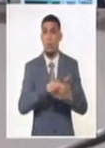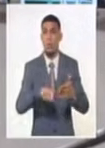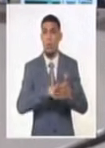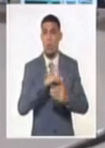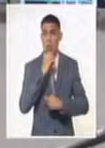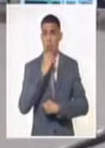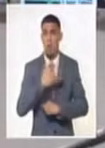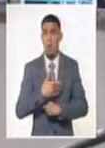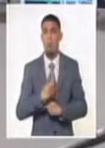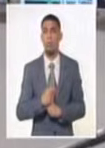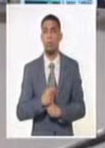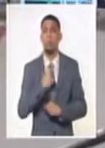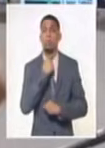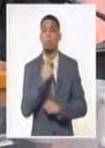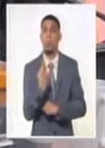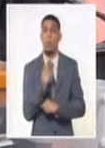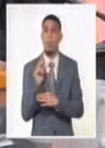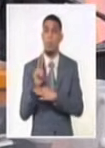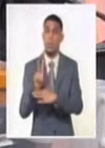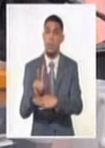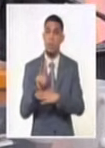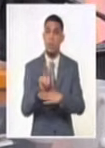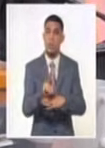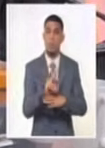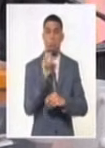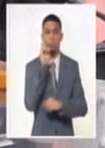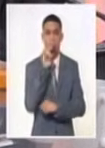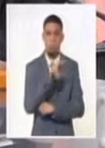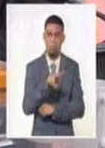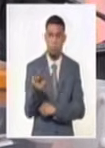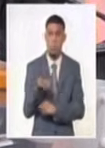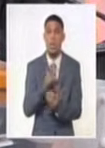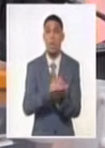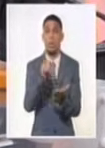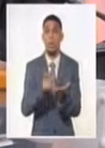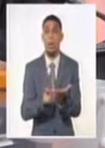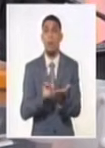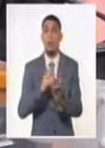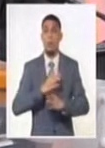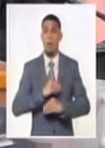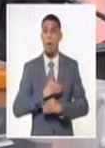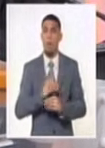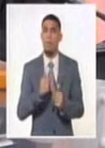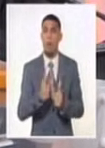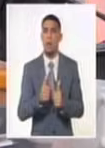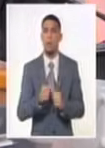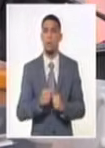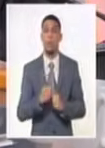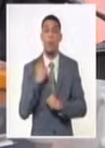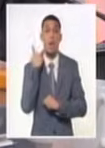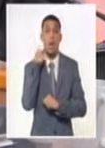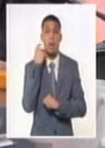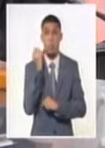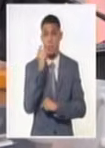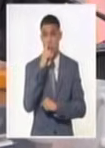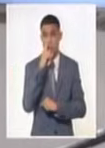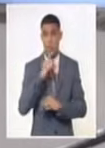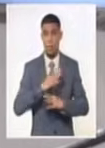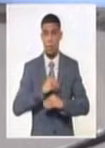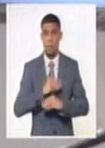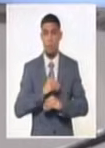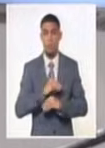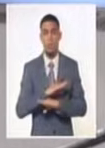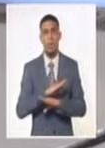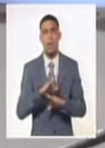Por donde quiera que hemos estado nos encontramos a nuestros muchachos en las escuelas pedagógicas, entonces el año terminal también de las escuelas pedagógicas solo le queda su culminación de